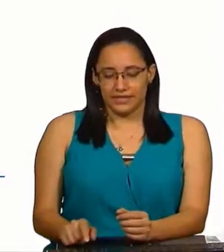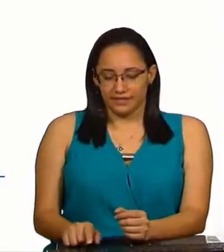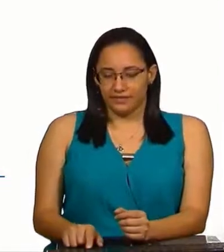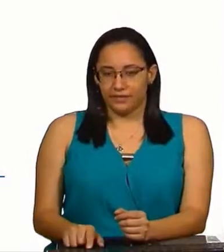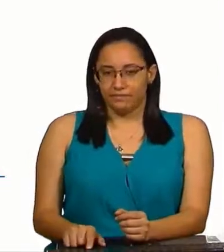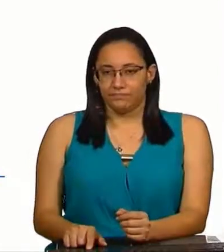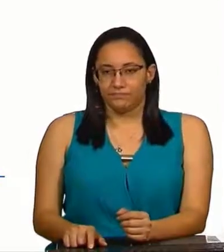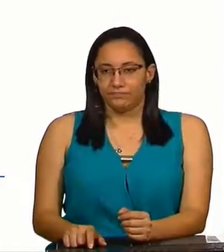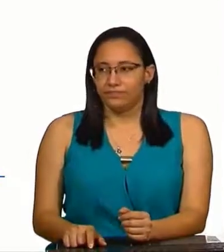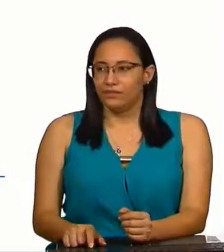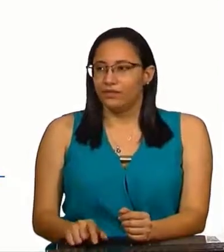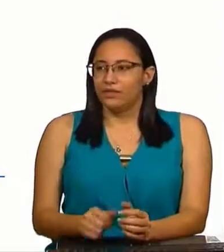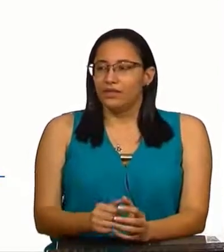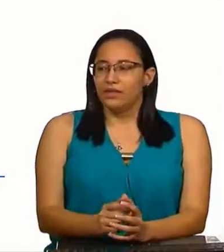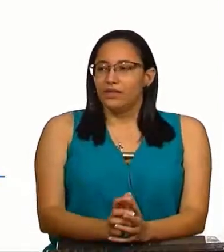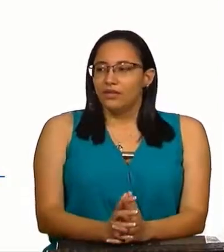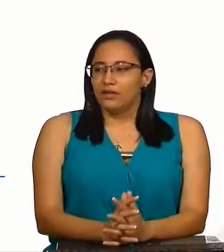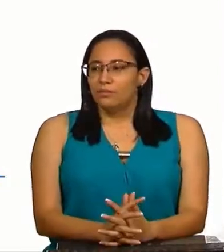Excelente.